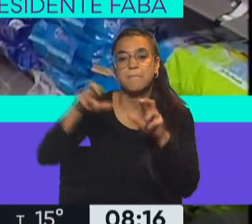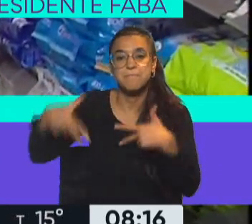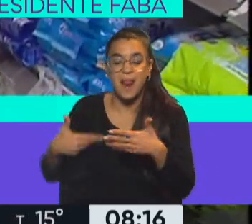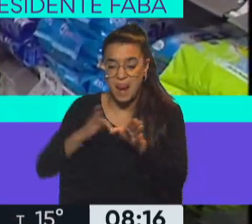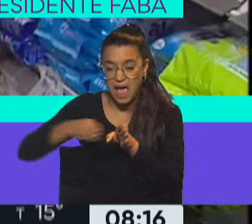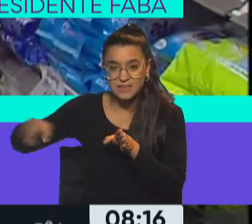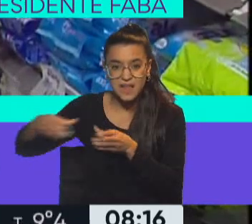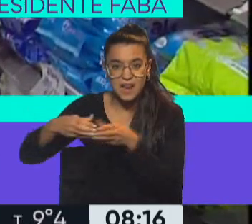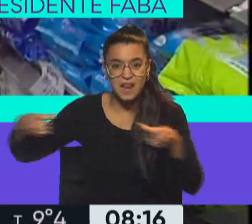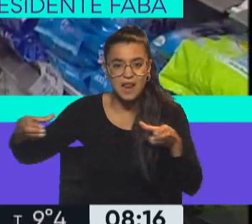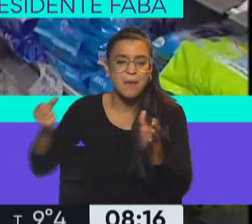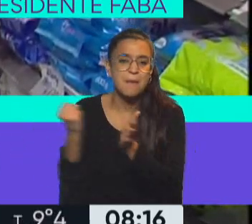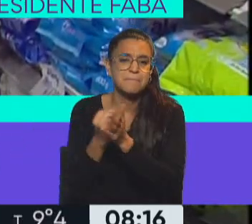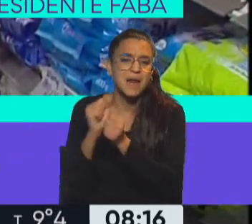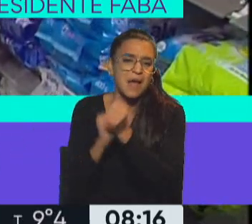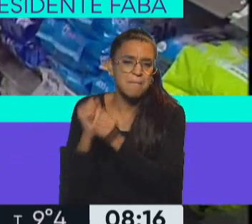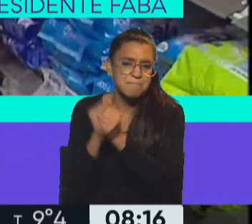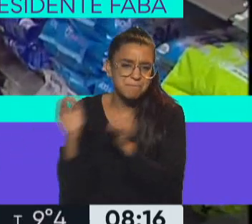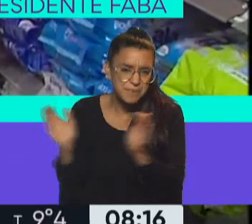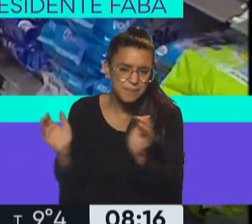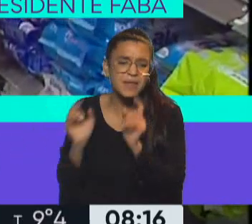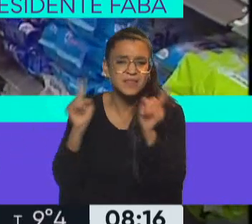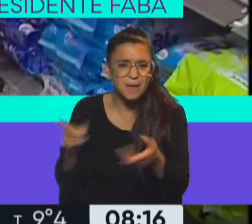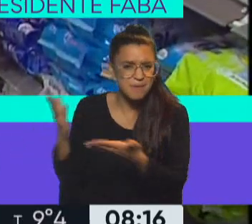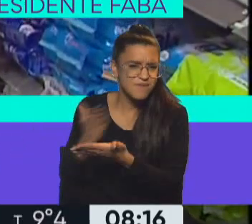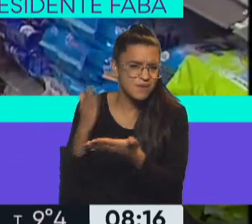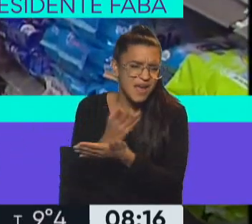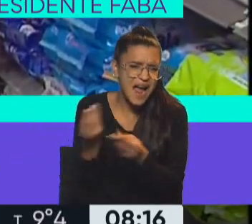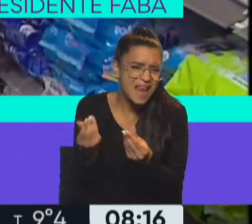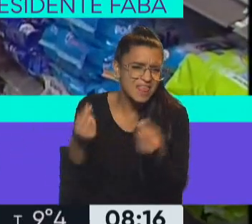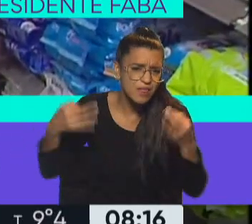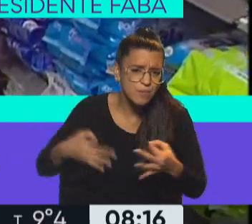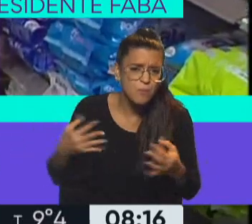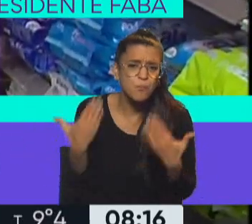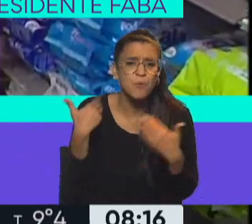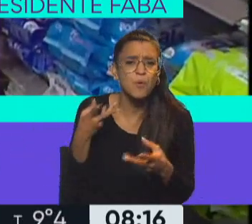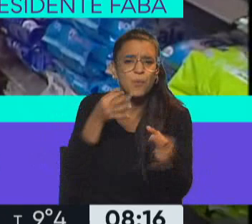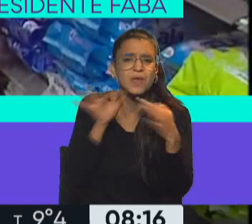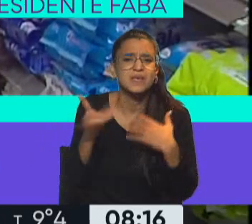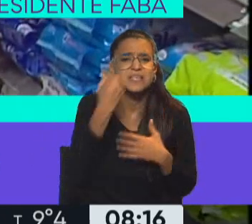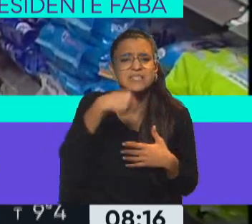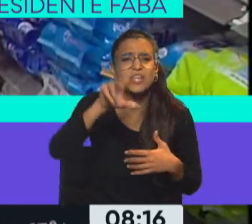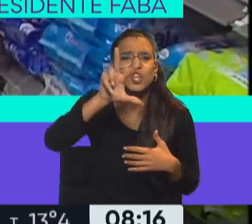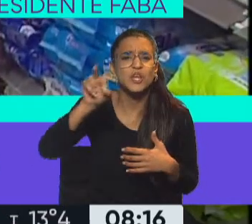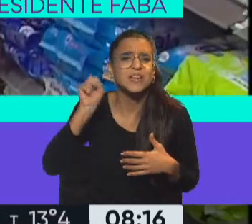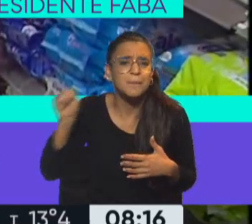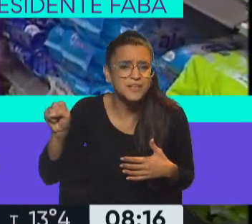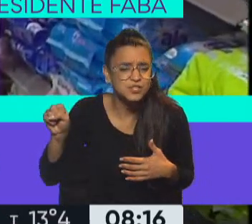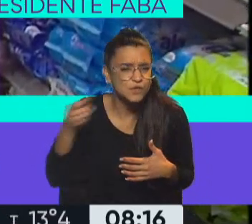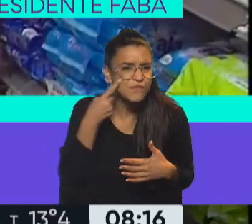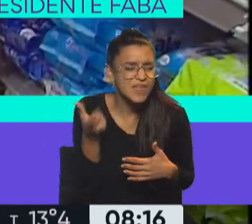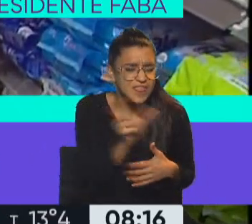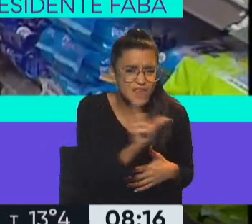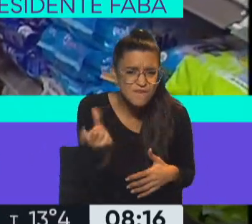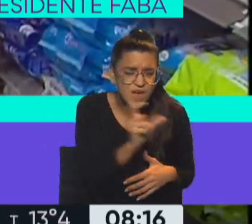de marcas pymes que también fabrican excelente calidad y lo podemos vender en 130 pesos fíjese